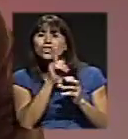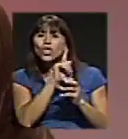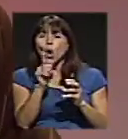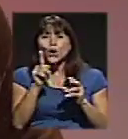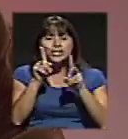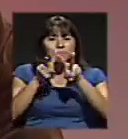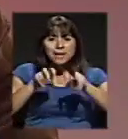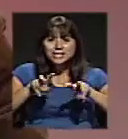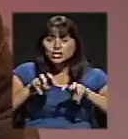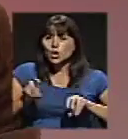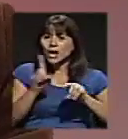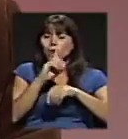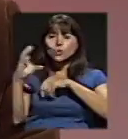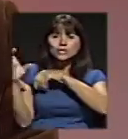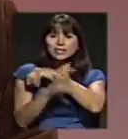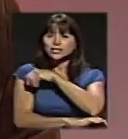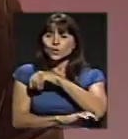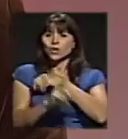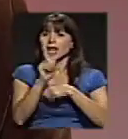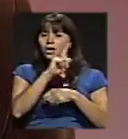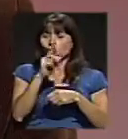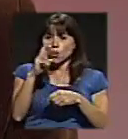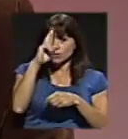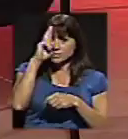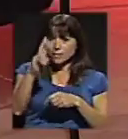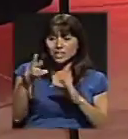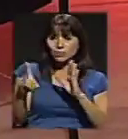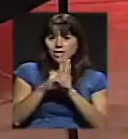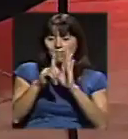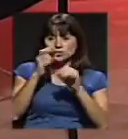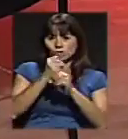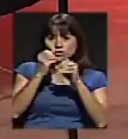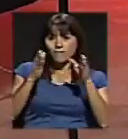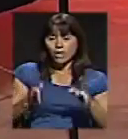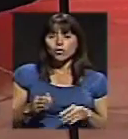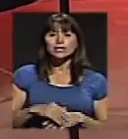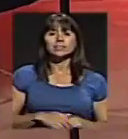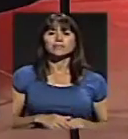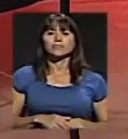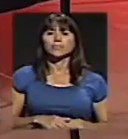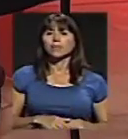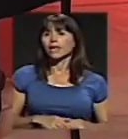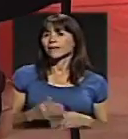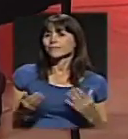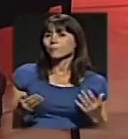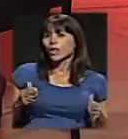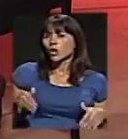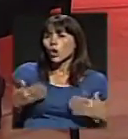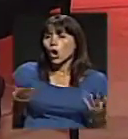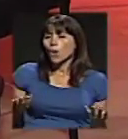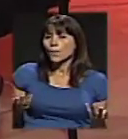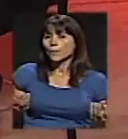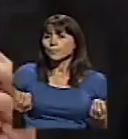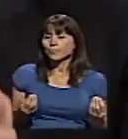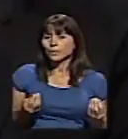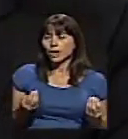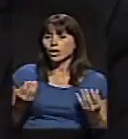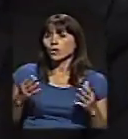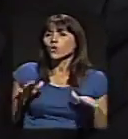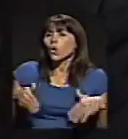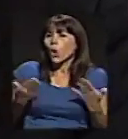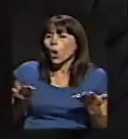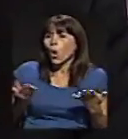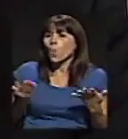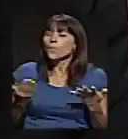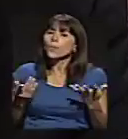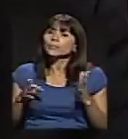no sanciona, que no hace respetar los derechos de los trabajadores más pobres. ¿Cómo conciliar aspectos, y ya para entrar en cosas como concretas, cómo conciliar